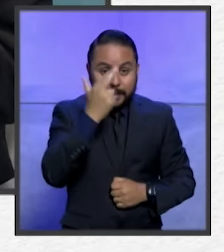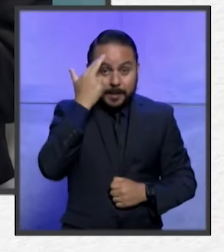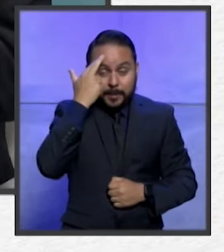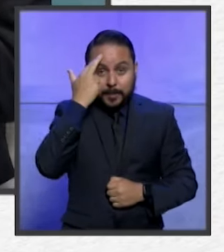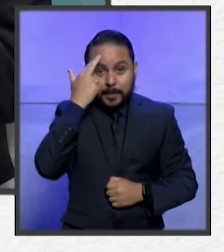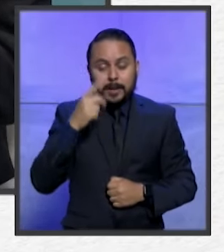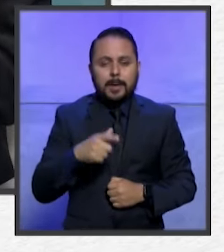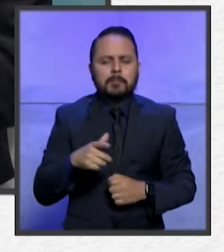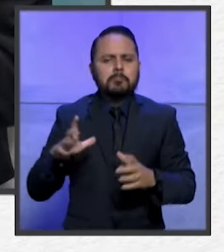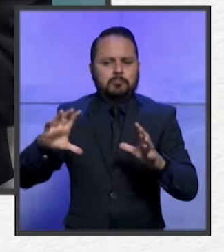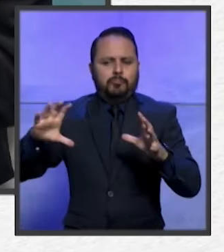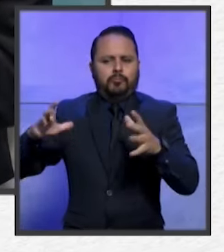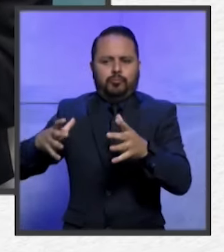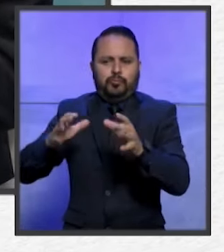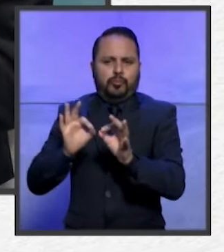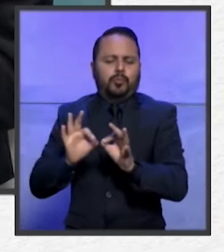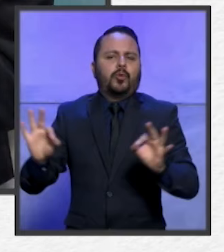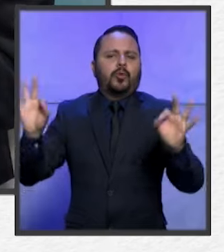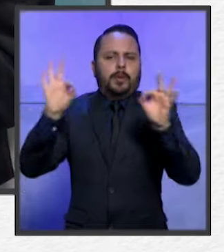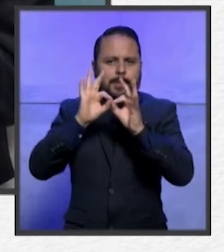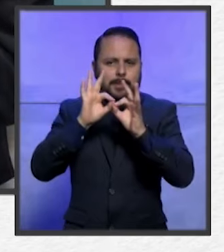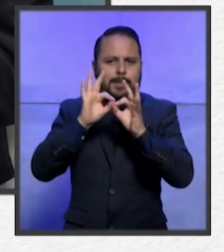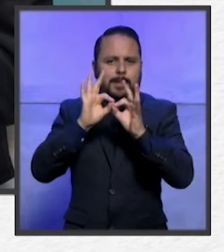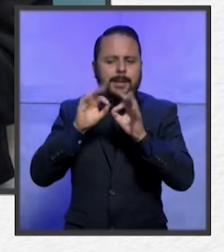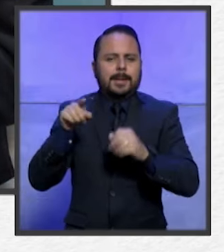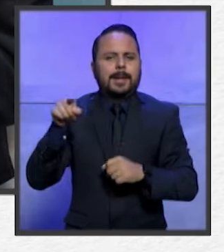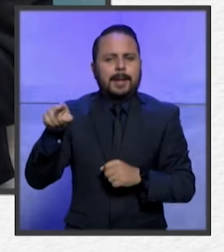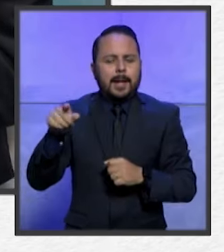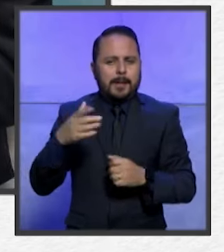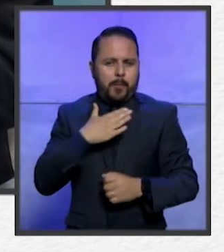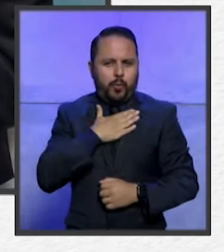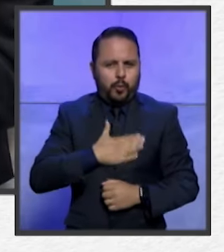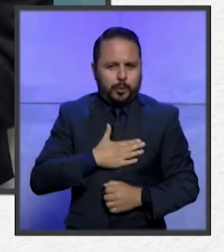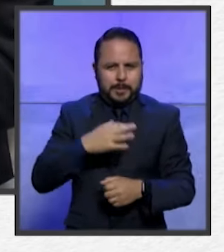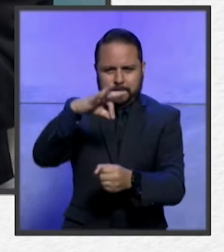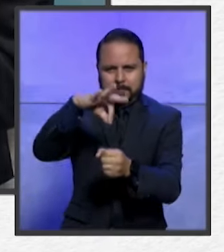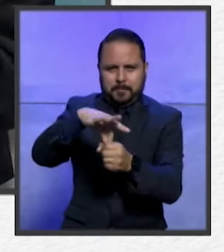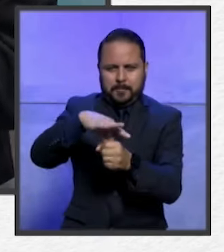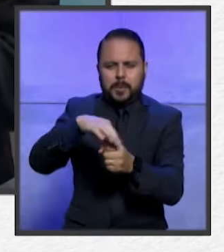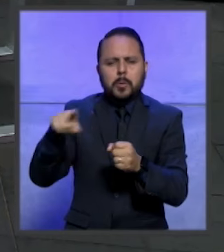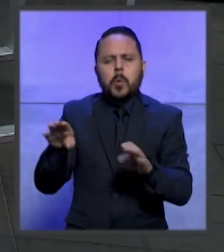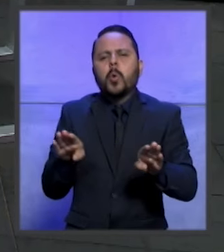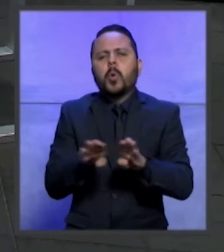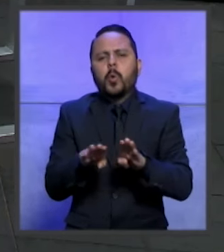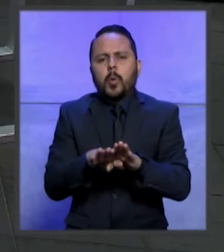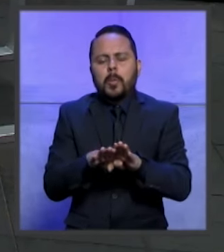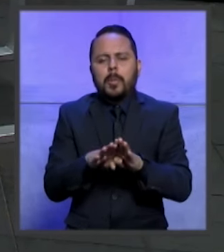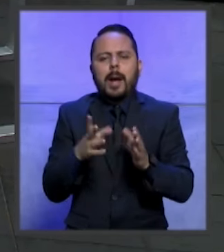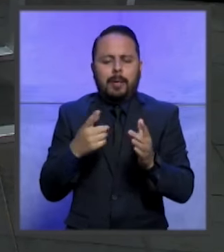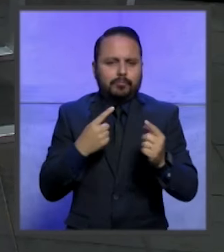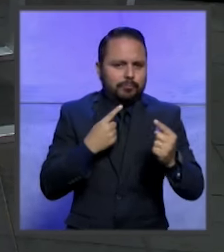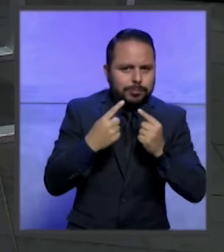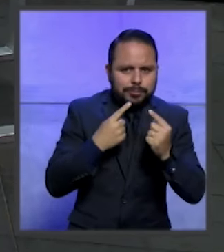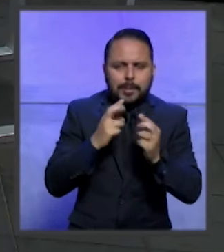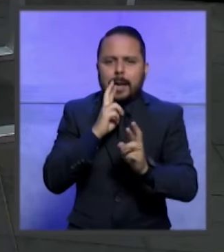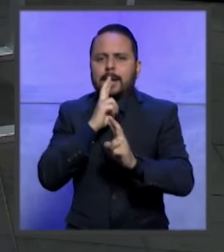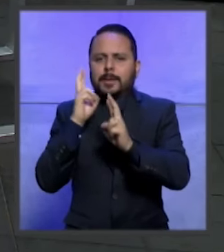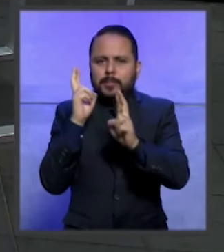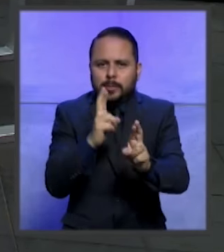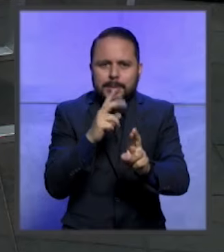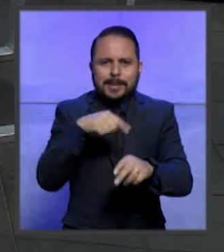las funciones eh fundamentales en la justicia electoral se realizan desde luego la resolución de los